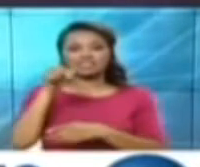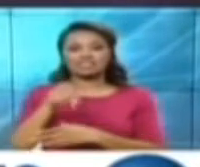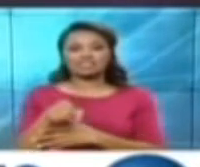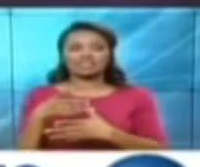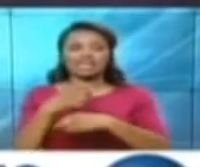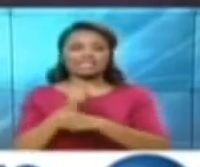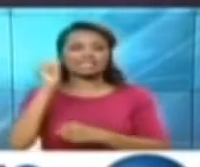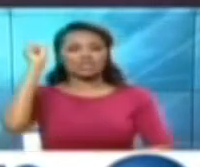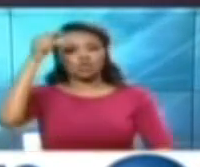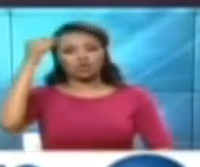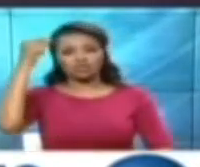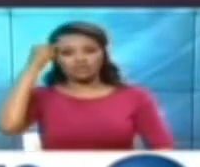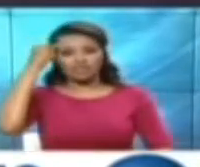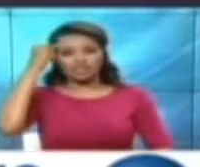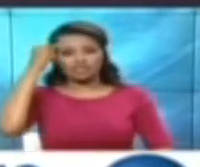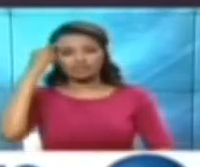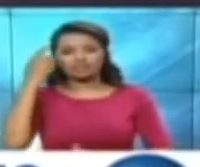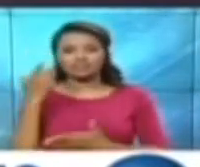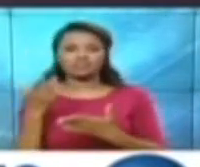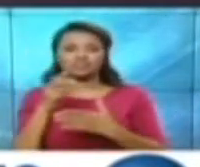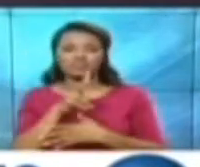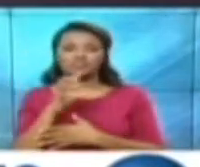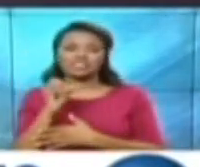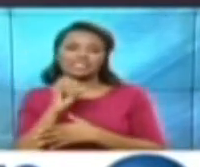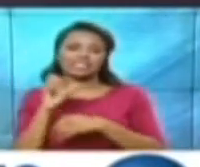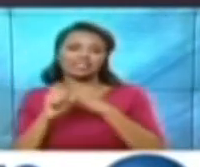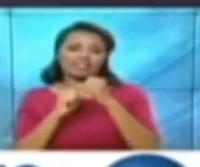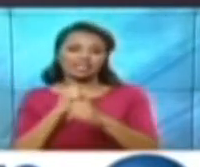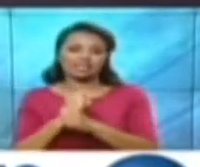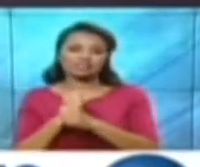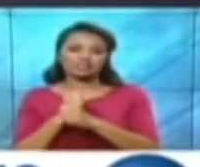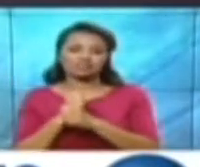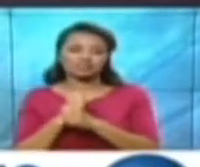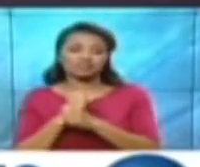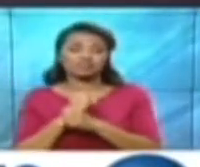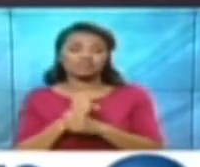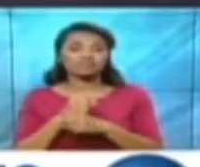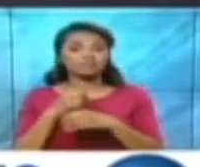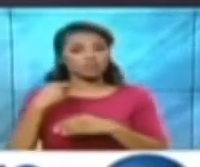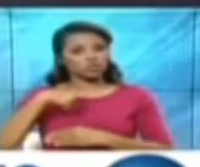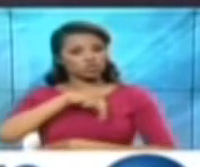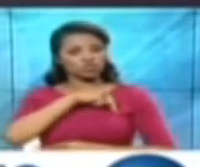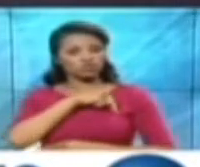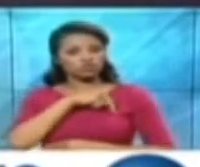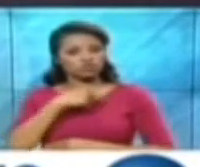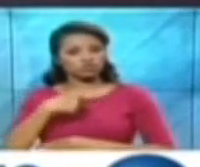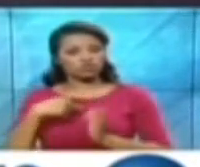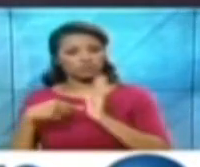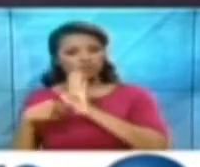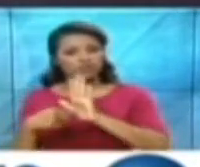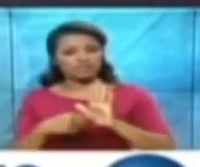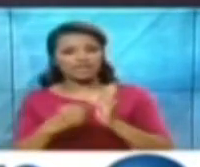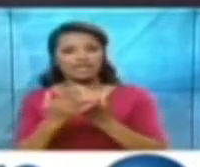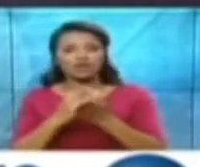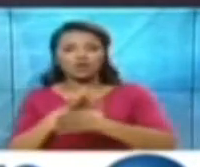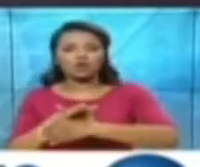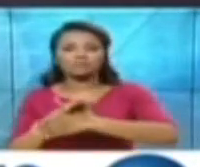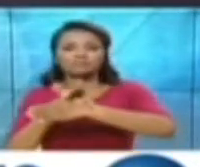hacen gobierno los últimos 30 años nuestro modelo es un modelo humanista